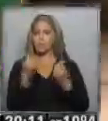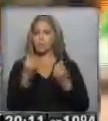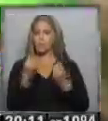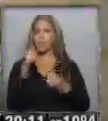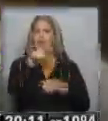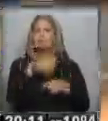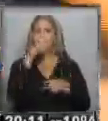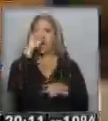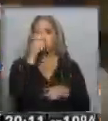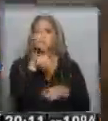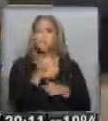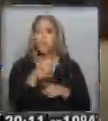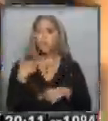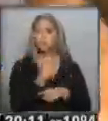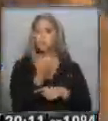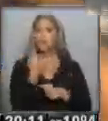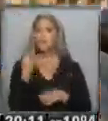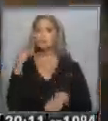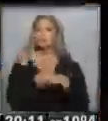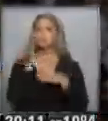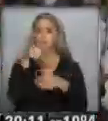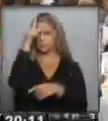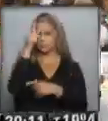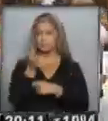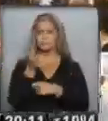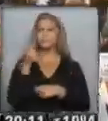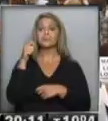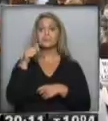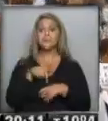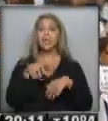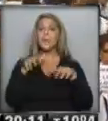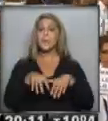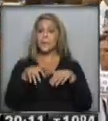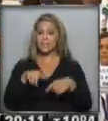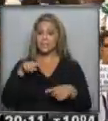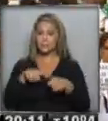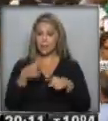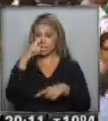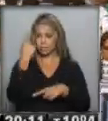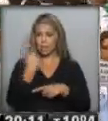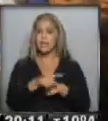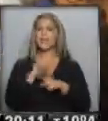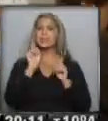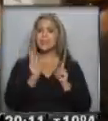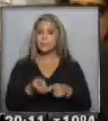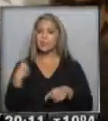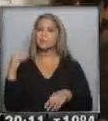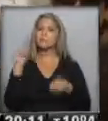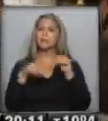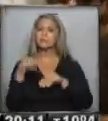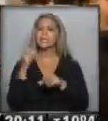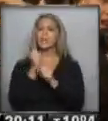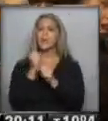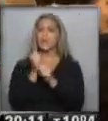un hospital público la infantería. A la marcha, que se realizó en el marco de un paro nacional convocado por ATE, se sumaron los trabajadores del